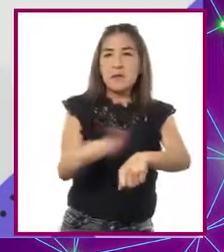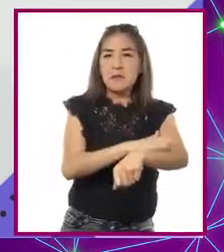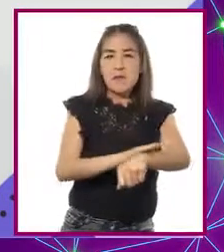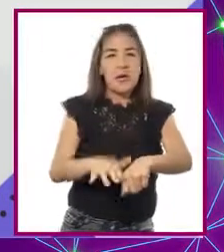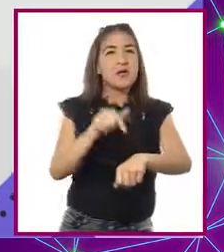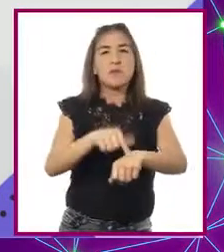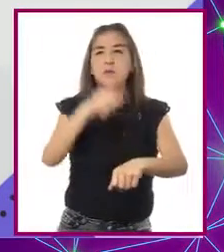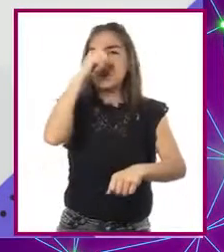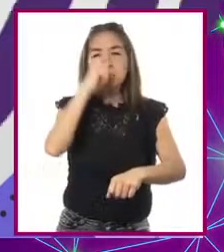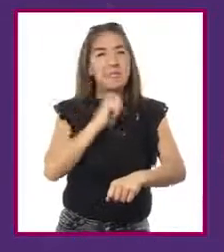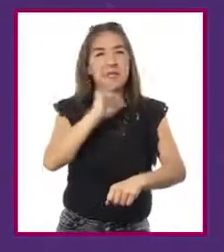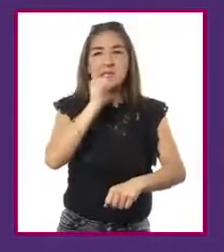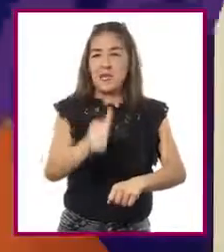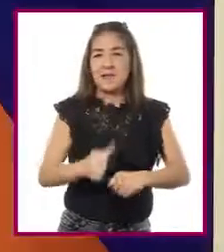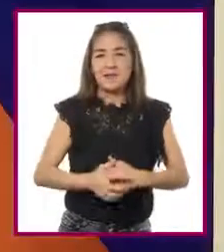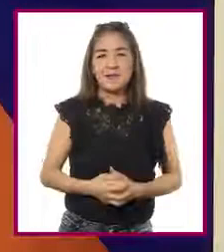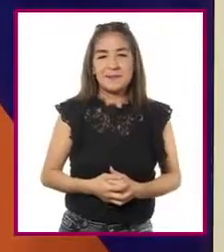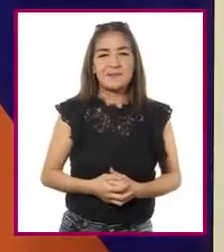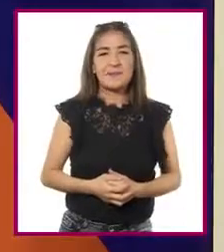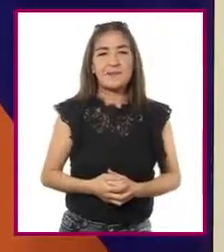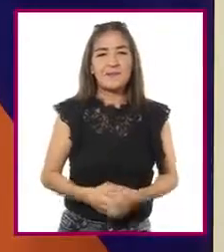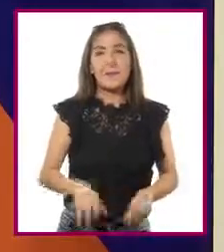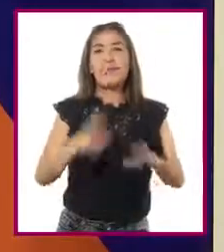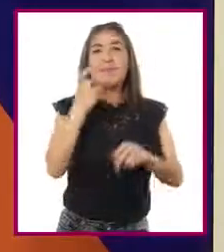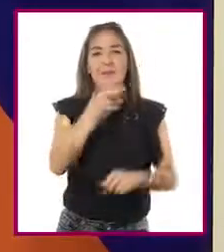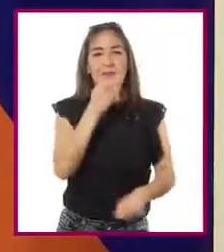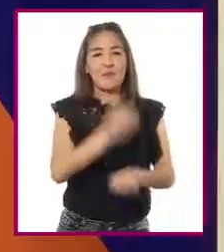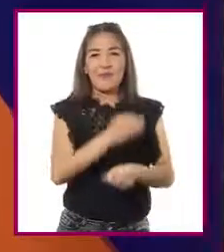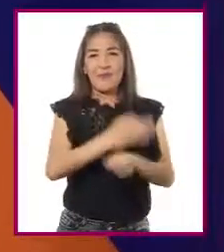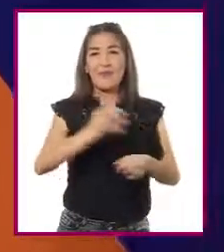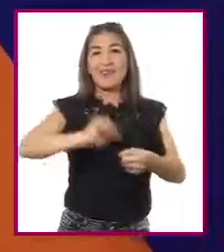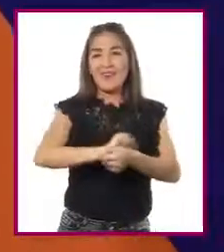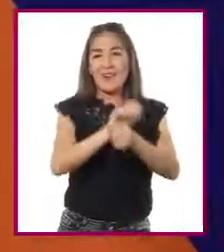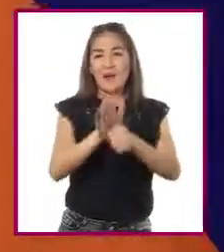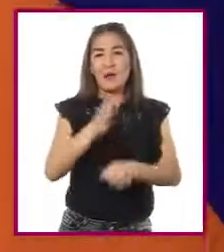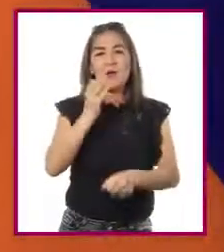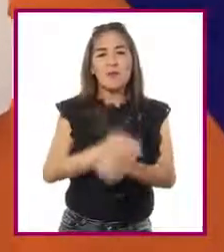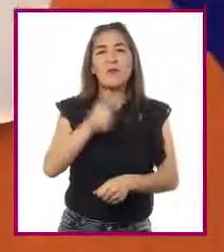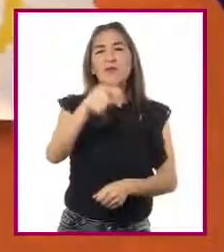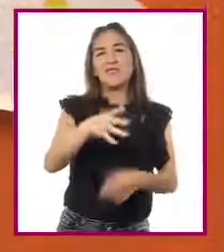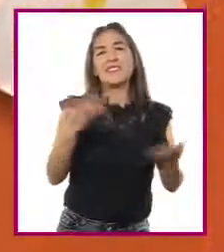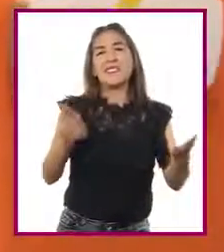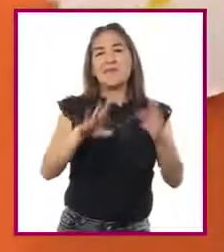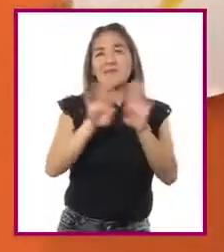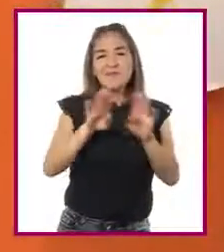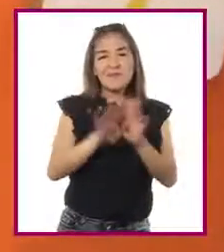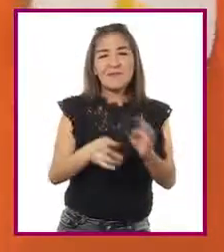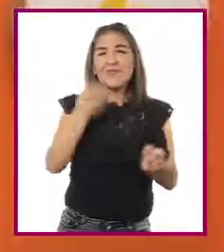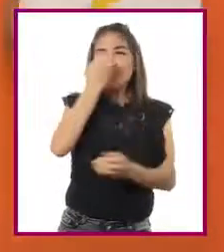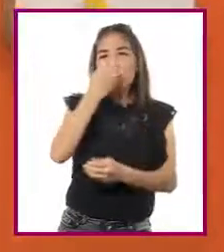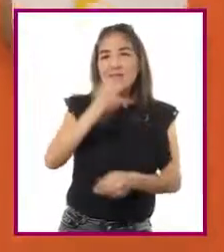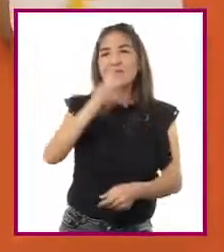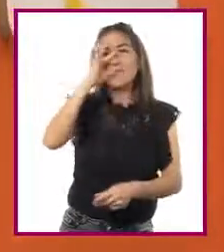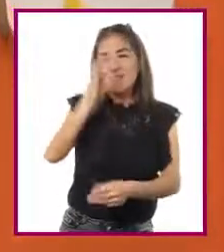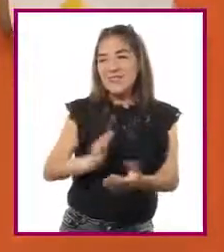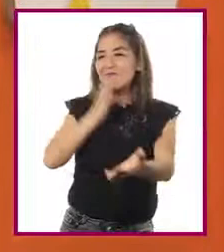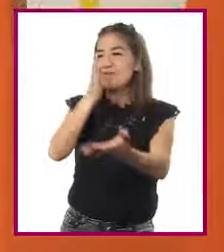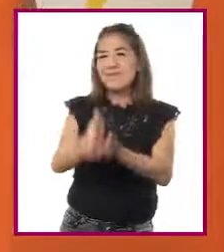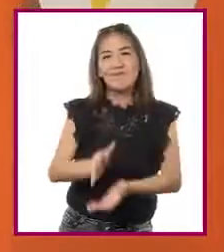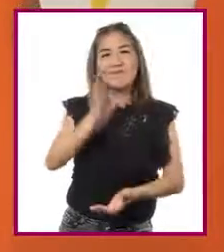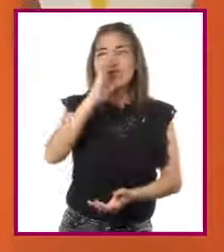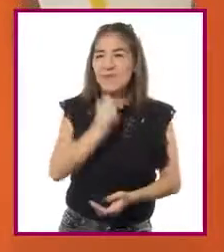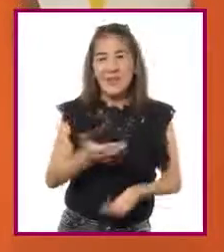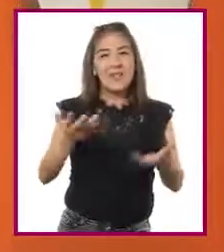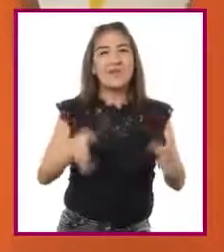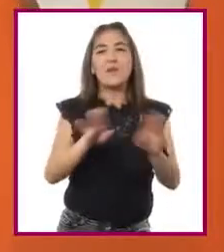su oxidación. Durante esta emergencia sanitaria que nos ha mantenido lejos de nuestras escuelas y del laboratorio,